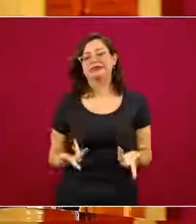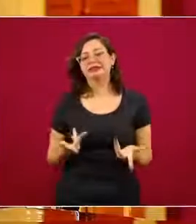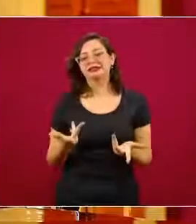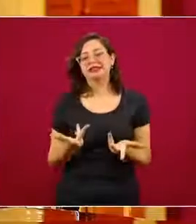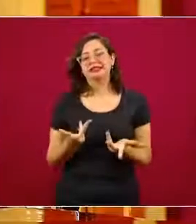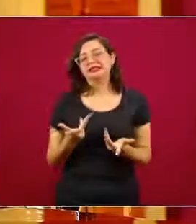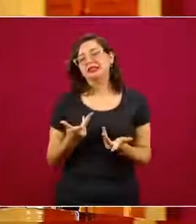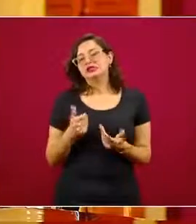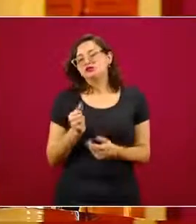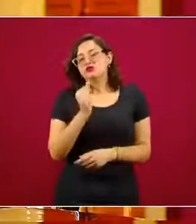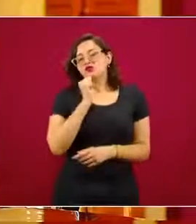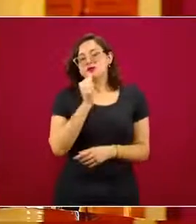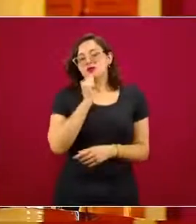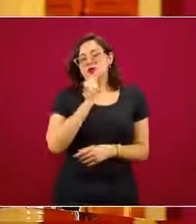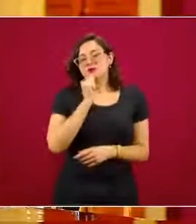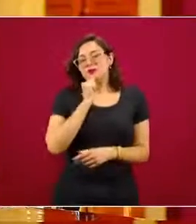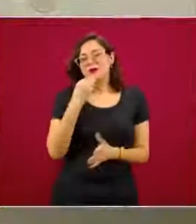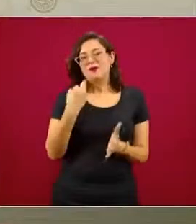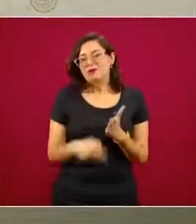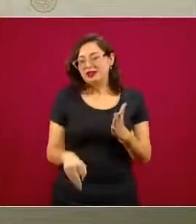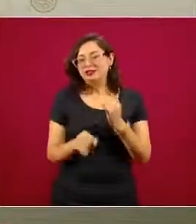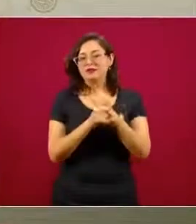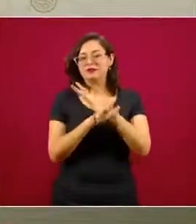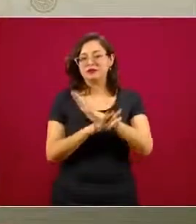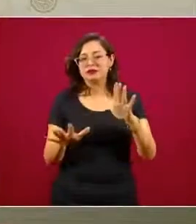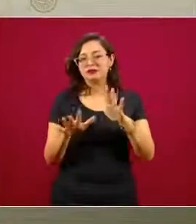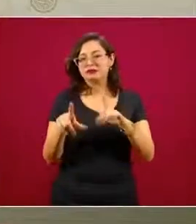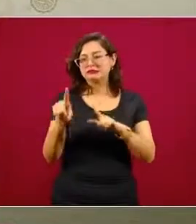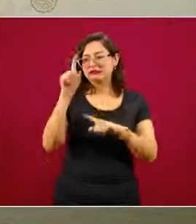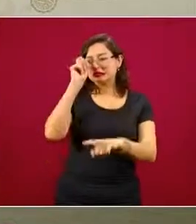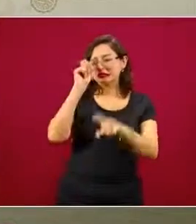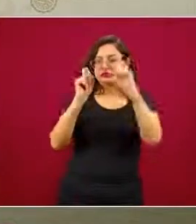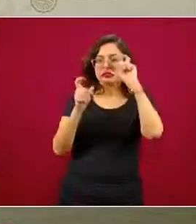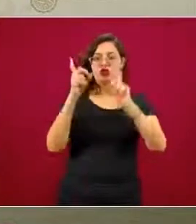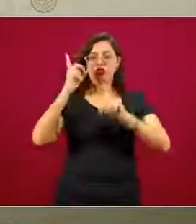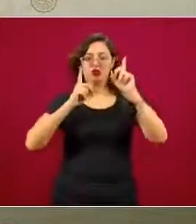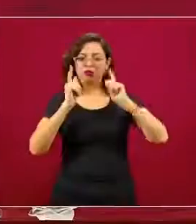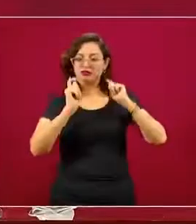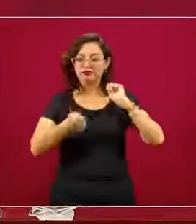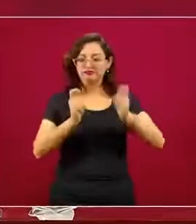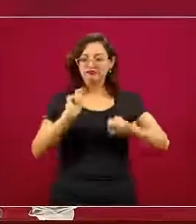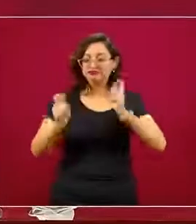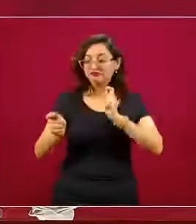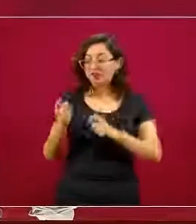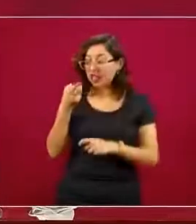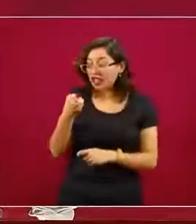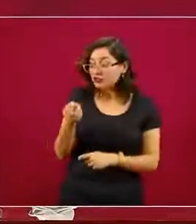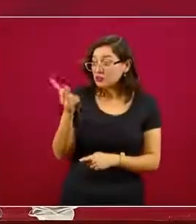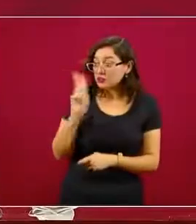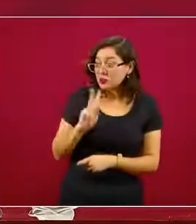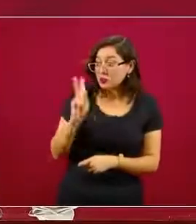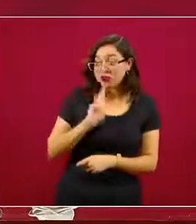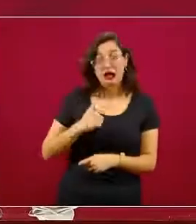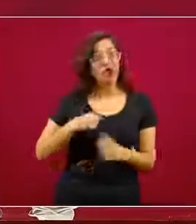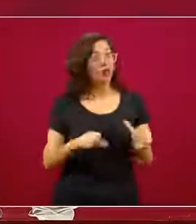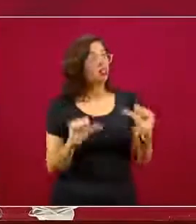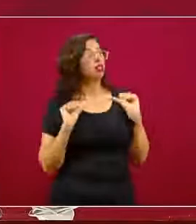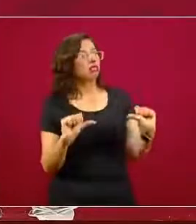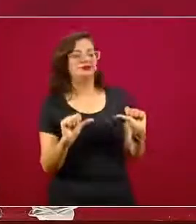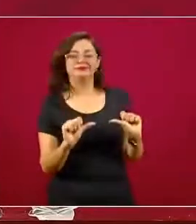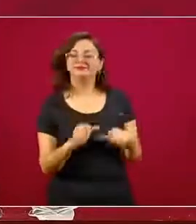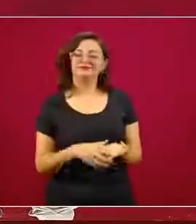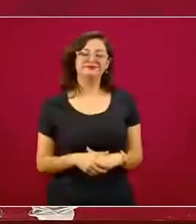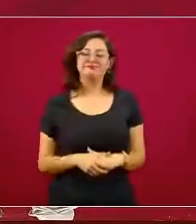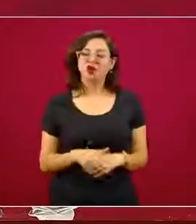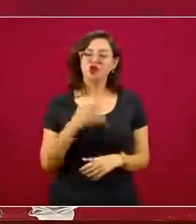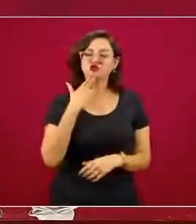muchas incógnitas y por lo tanto el hacer pruebas de inmunidad no se considera una alternativa